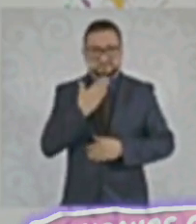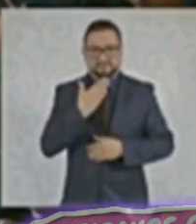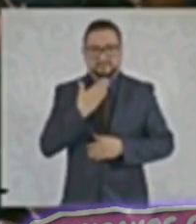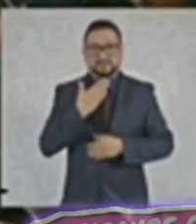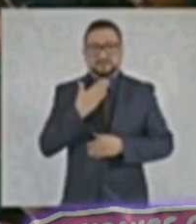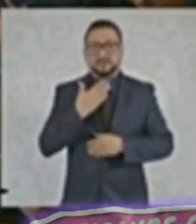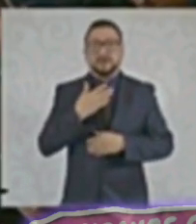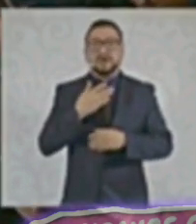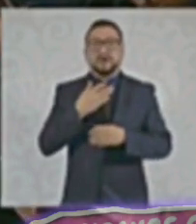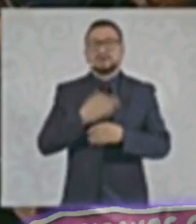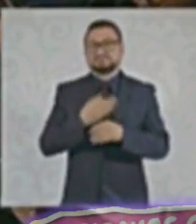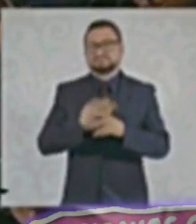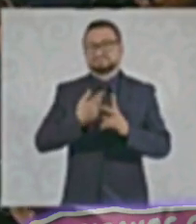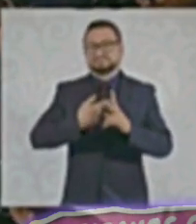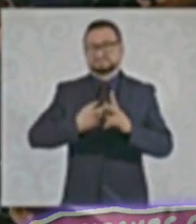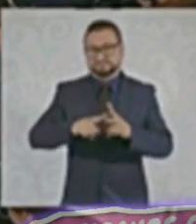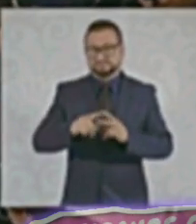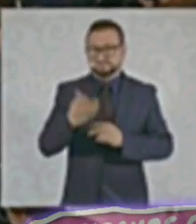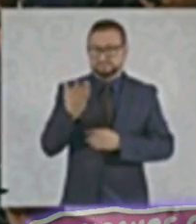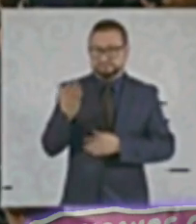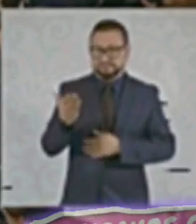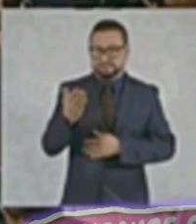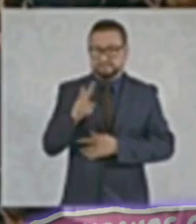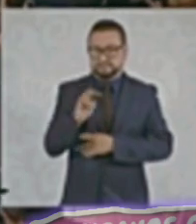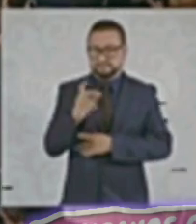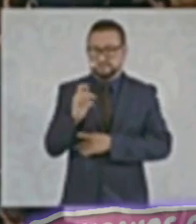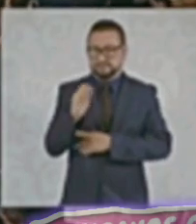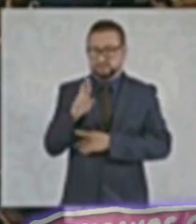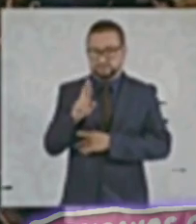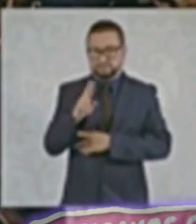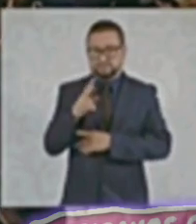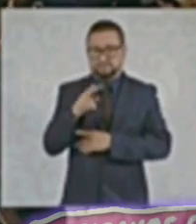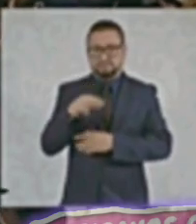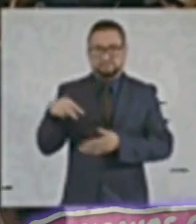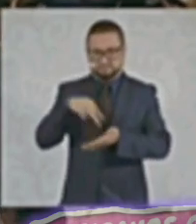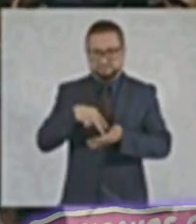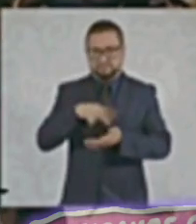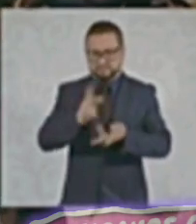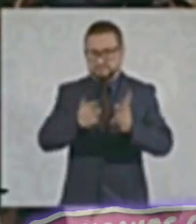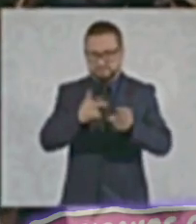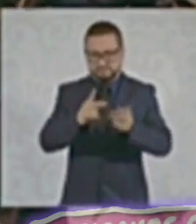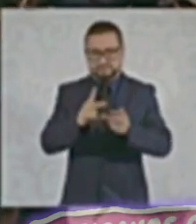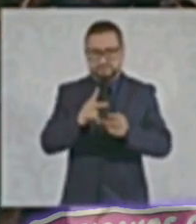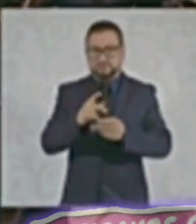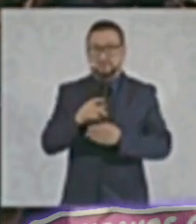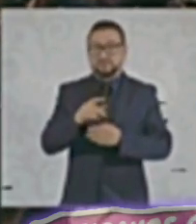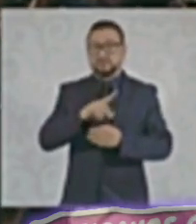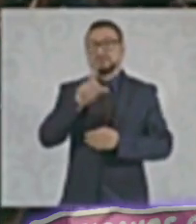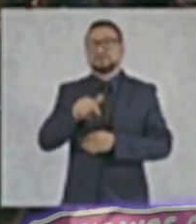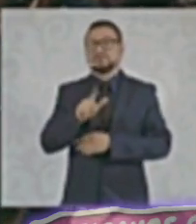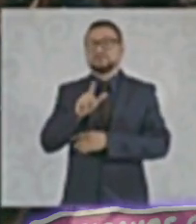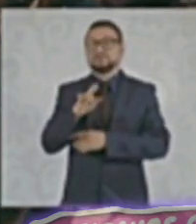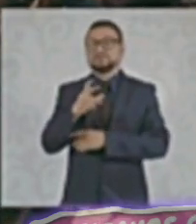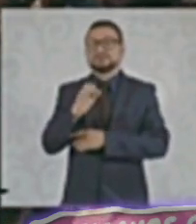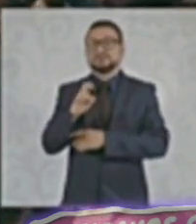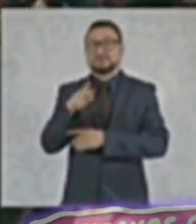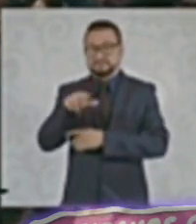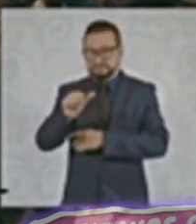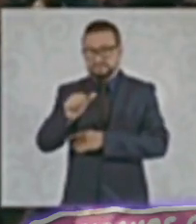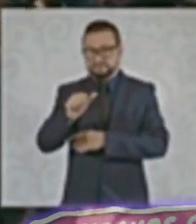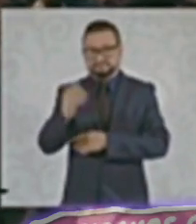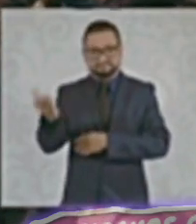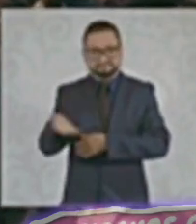a iniciar con Víctor, ¿quieres platicar? Y luego Luz Helena para complementar la información.